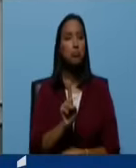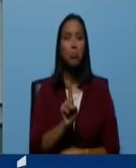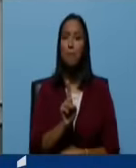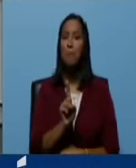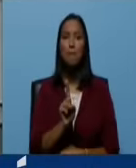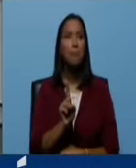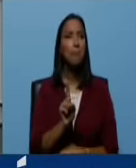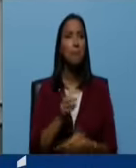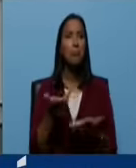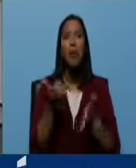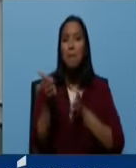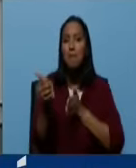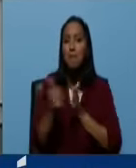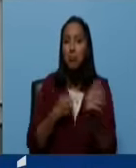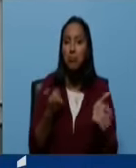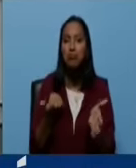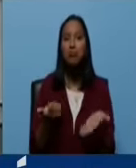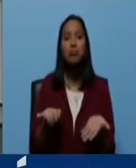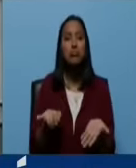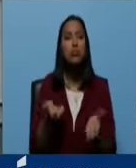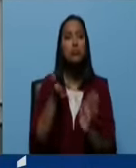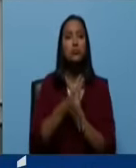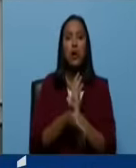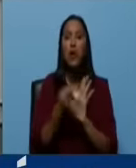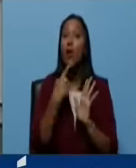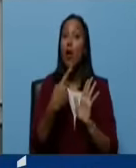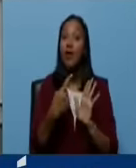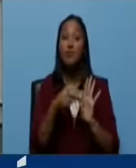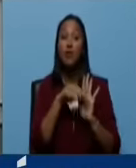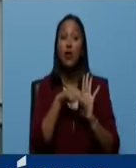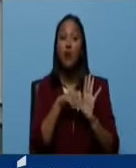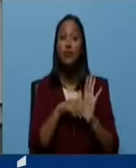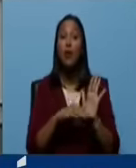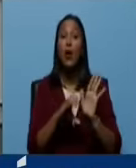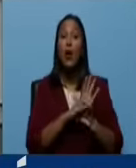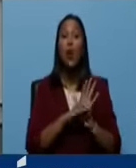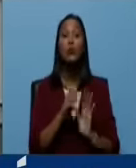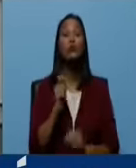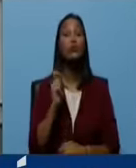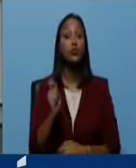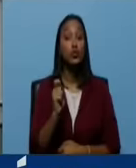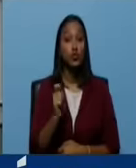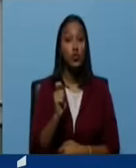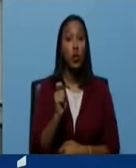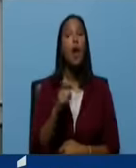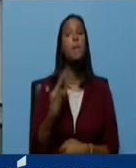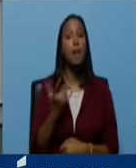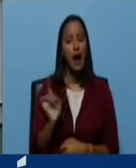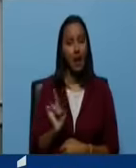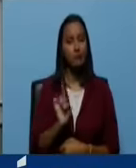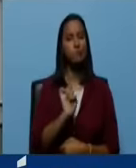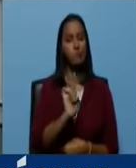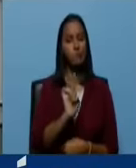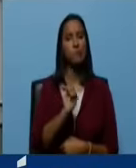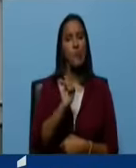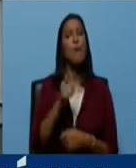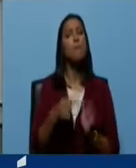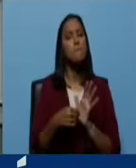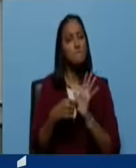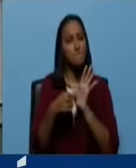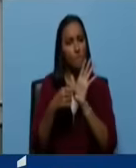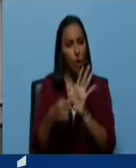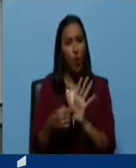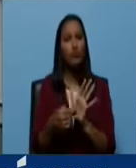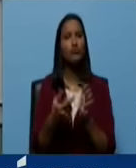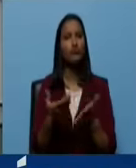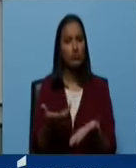de la instancia jurisdiccional prevista en la Constitución para dirimir cualquier controversia electoral y demostrando a